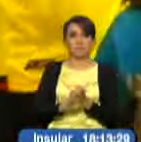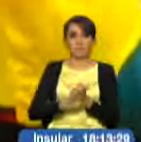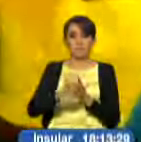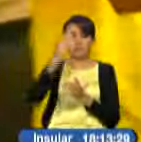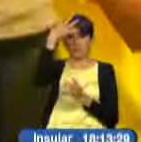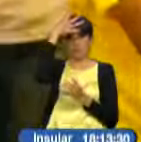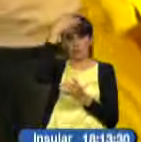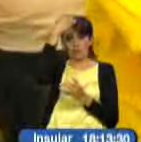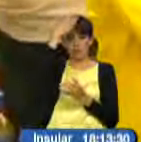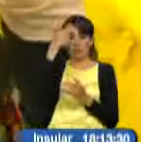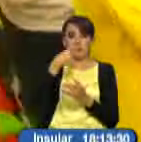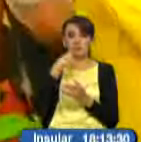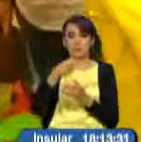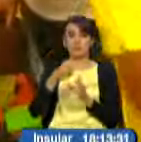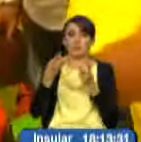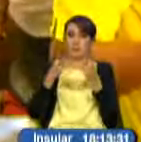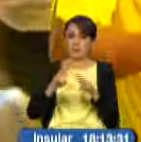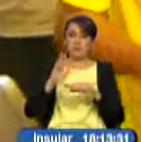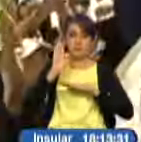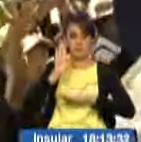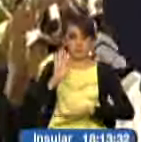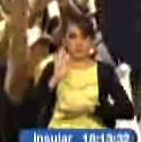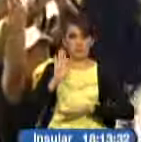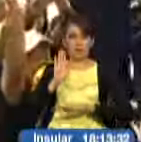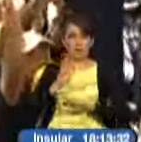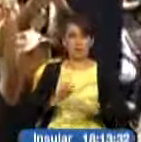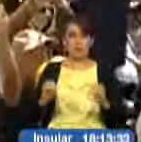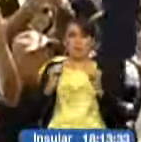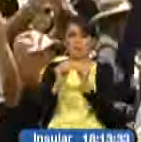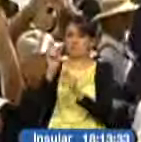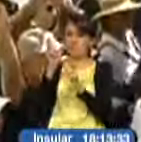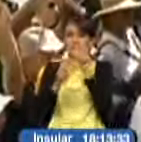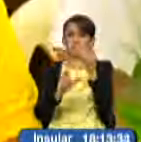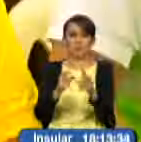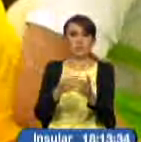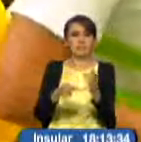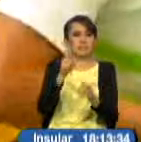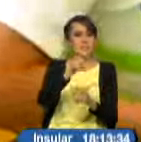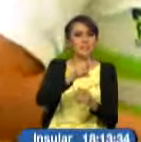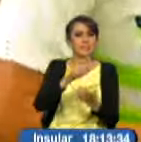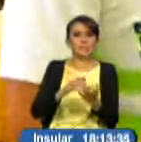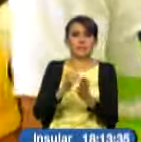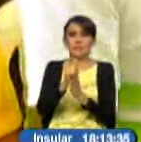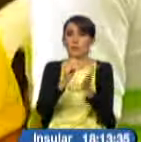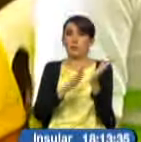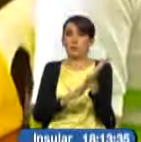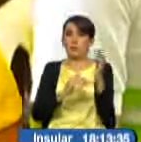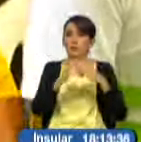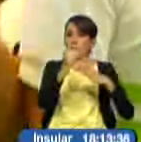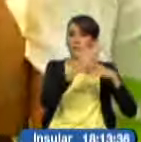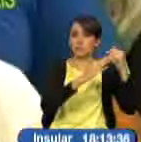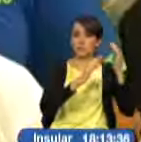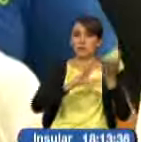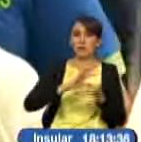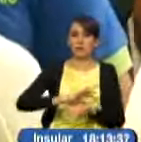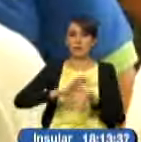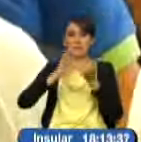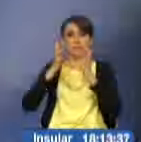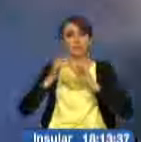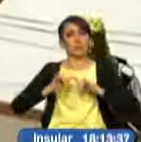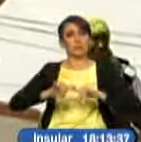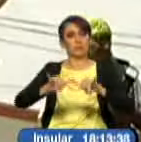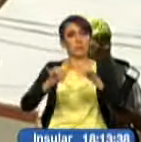Lenín Moreno, ratificó el compromiso para trabajar por los que más necesitan, con el fin de que el proyecto y las obras de la Revolución Ciudadana